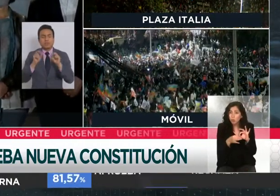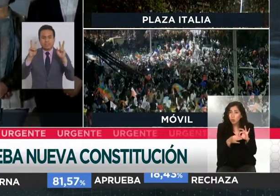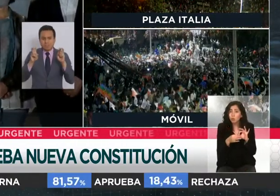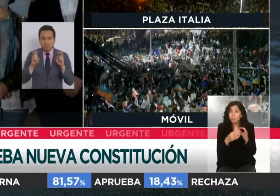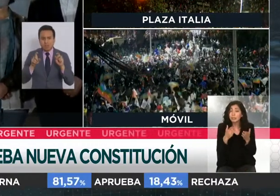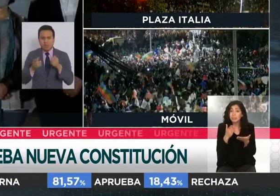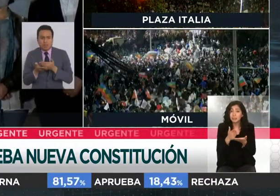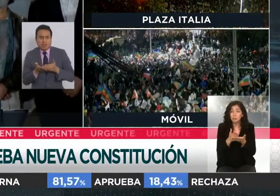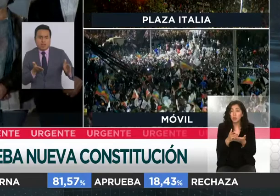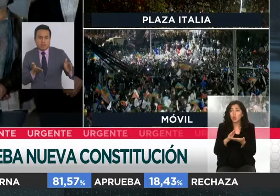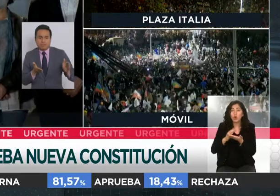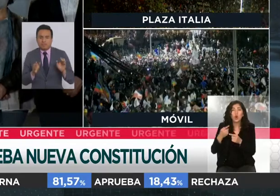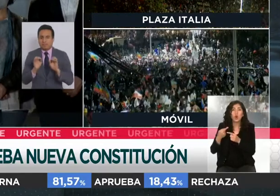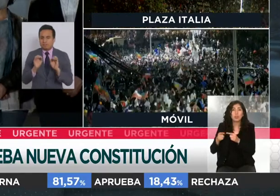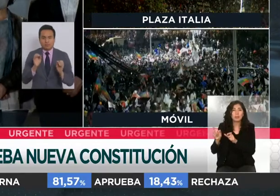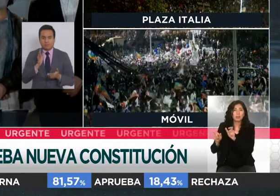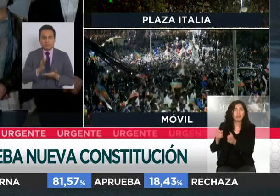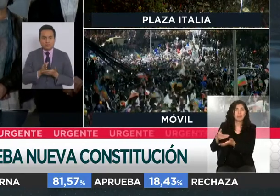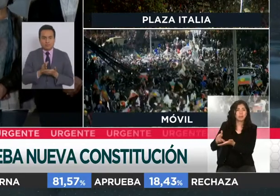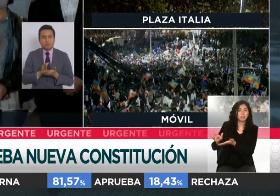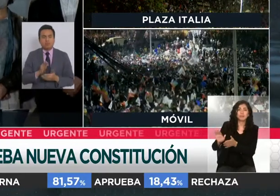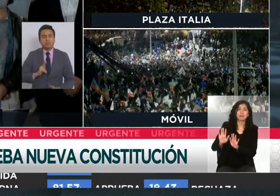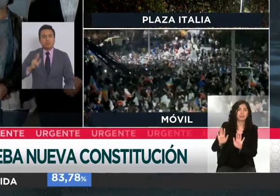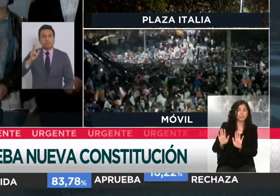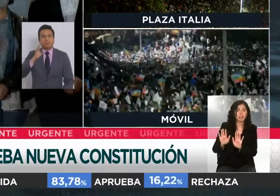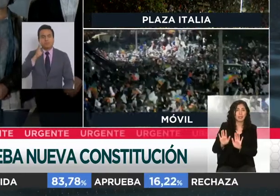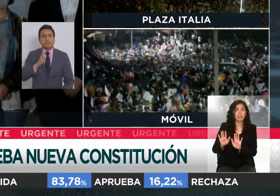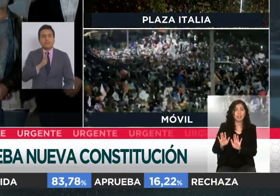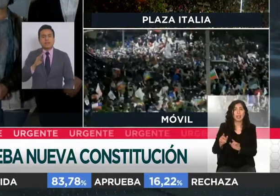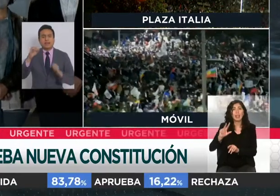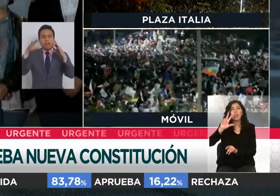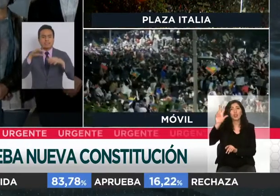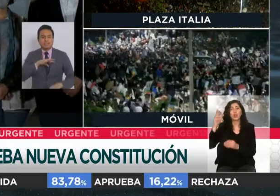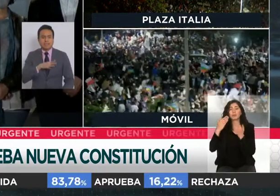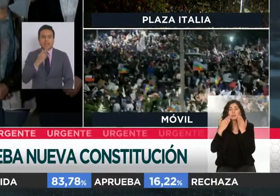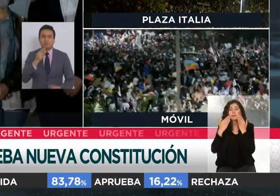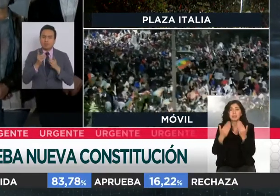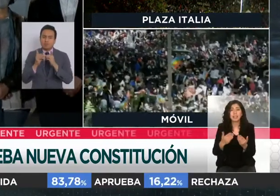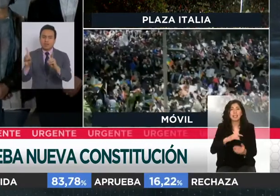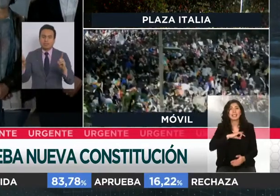dejar a nadie atrás. Que Dios bendiga a Chile y a su democracia.